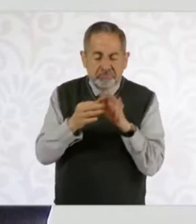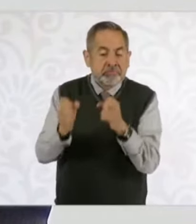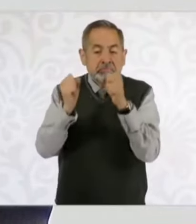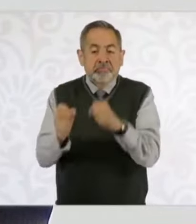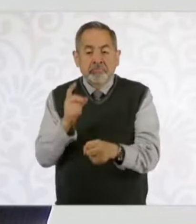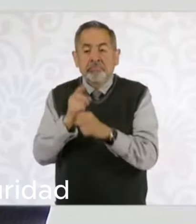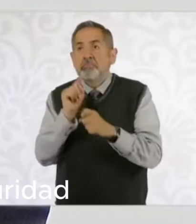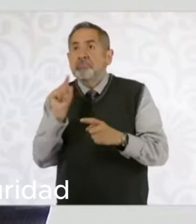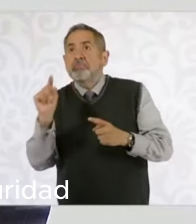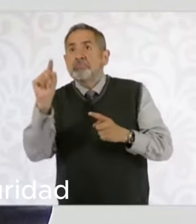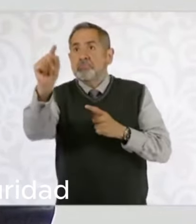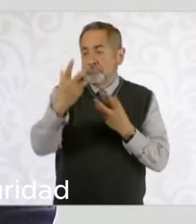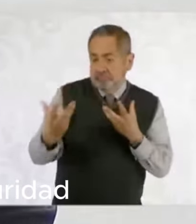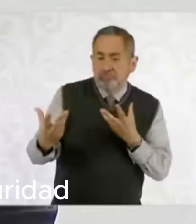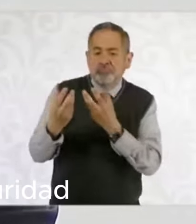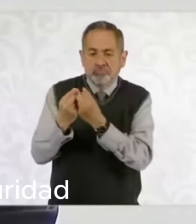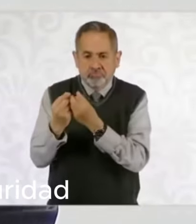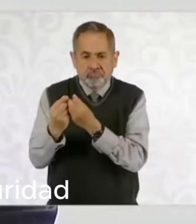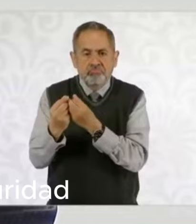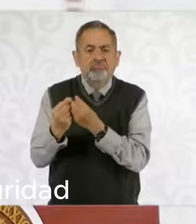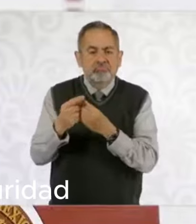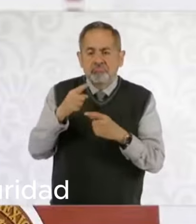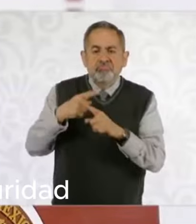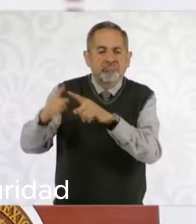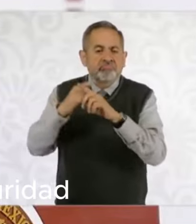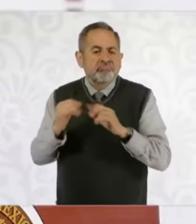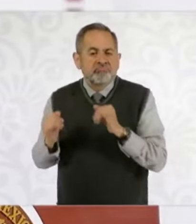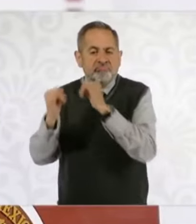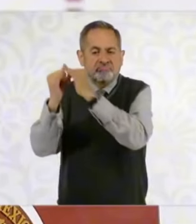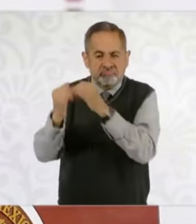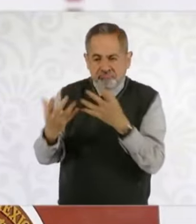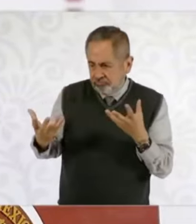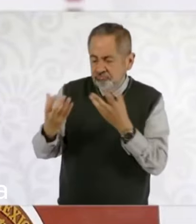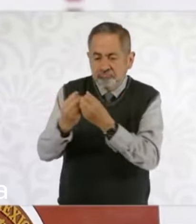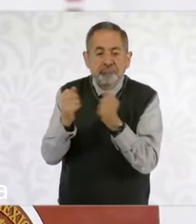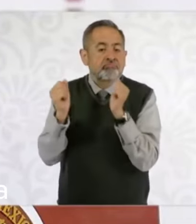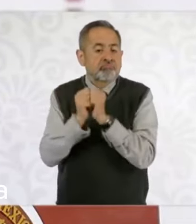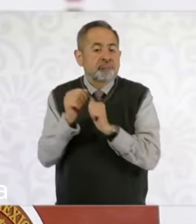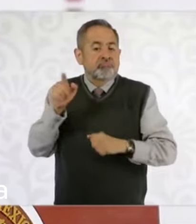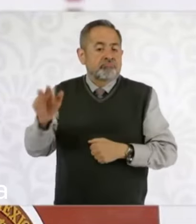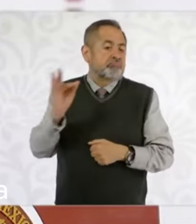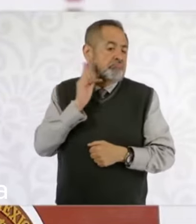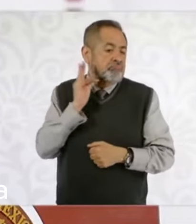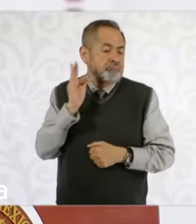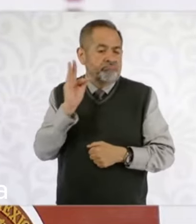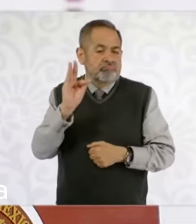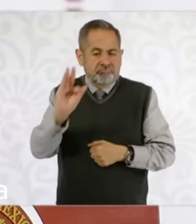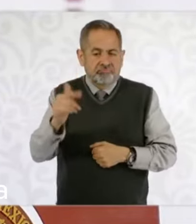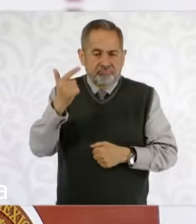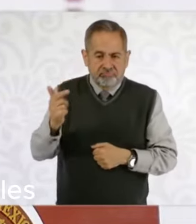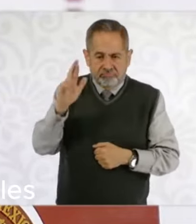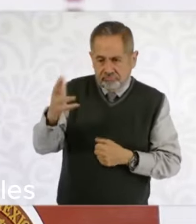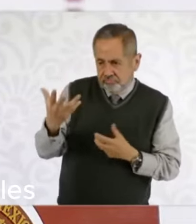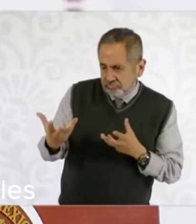seguridad que permite la vinculación de las instituciones de seguridad con la Fiscalía, por supuesto, General de la